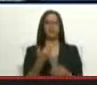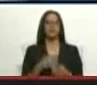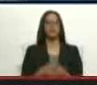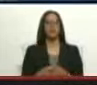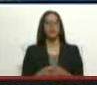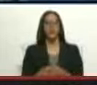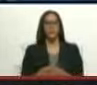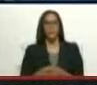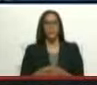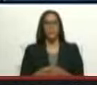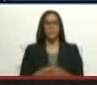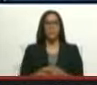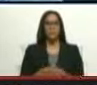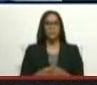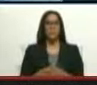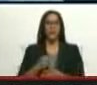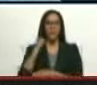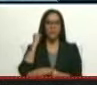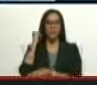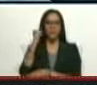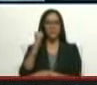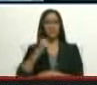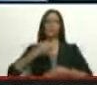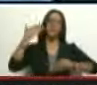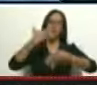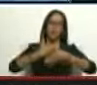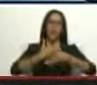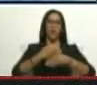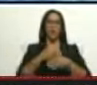para vencer el bloqueo y las sanciones.